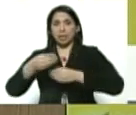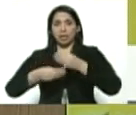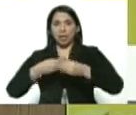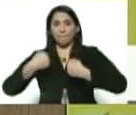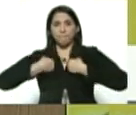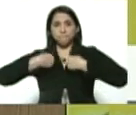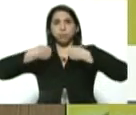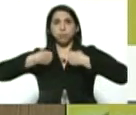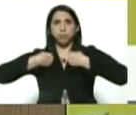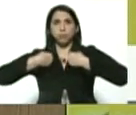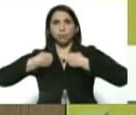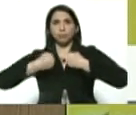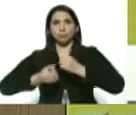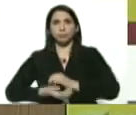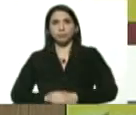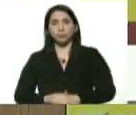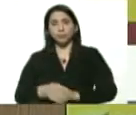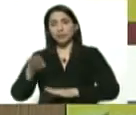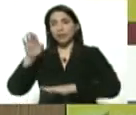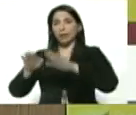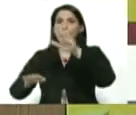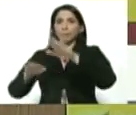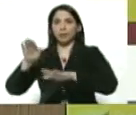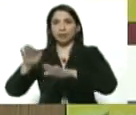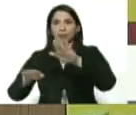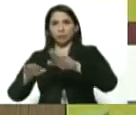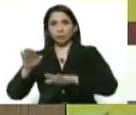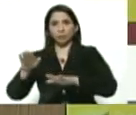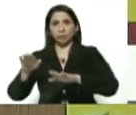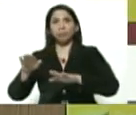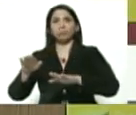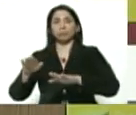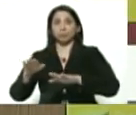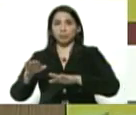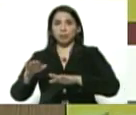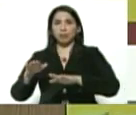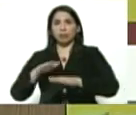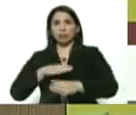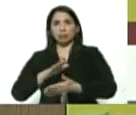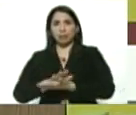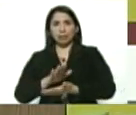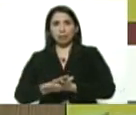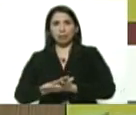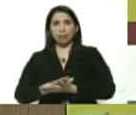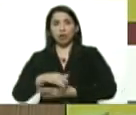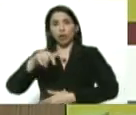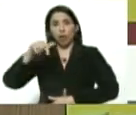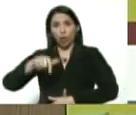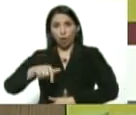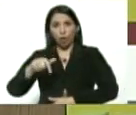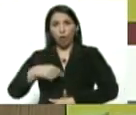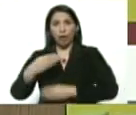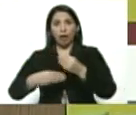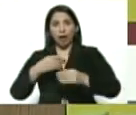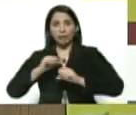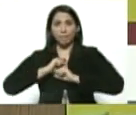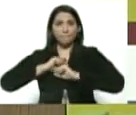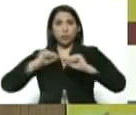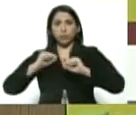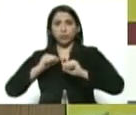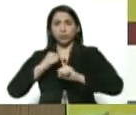resurrección y a pesar de que logró salir de la institución el de ayer hoy hace otro paro y